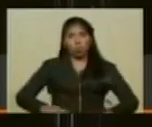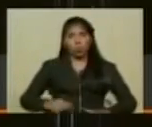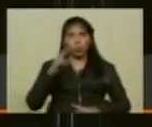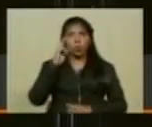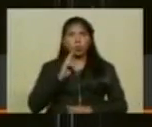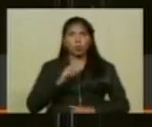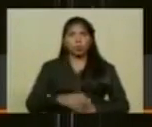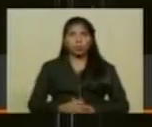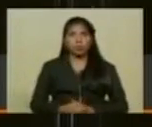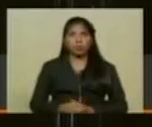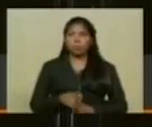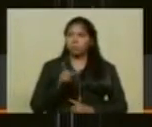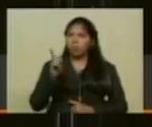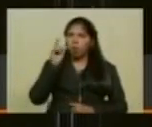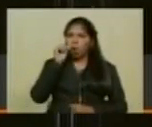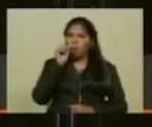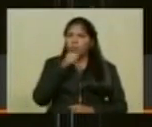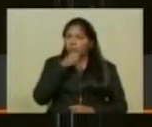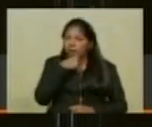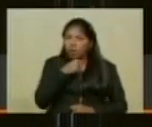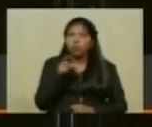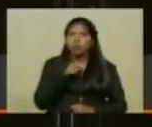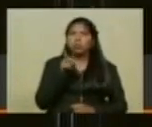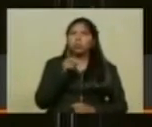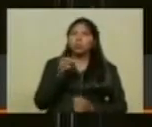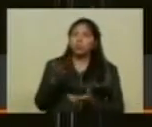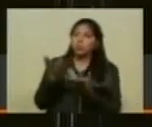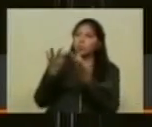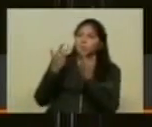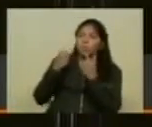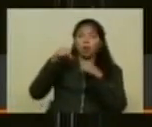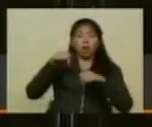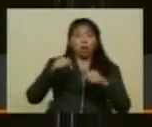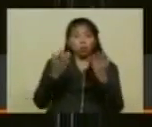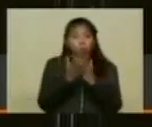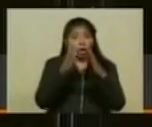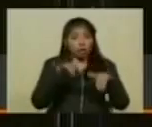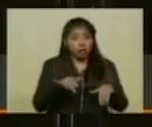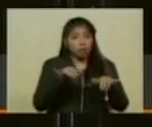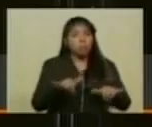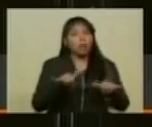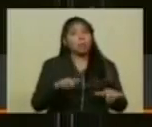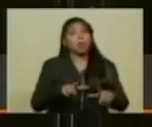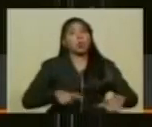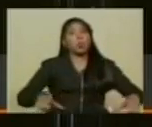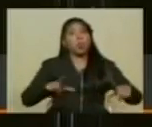Me contaba Pérez Arcay al llegar que él estudió en esta academia, ¿verdad, Pérez Arcay?